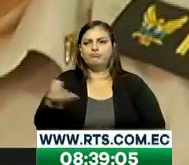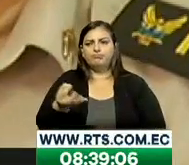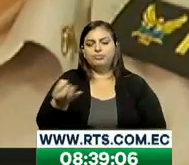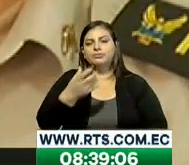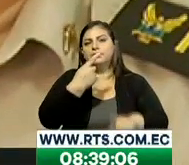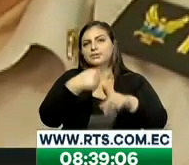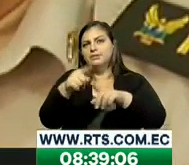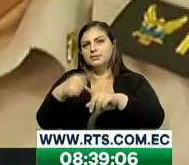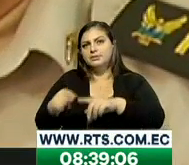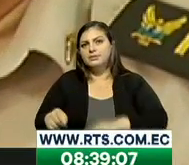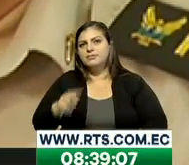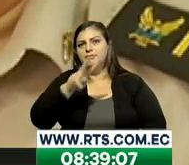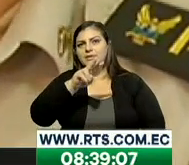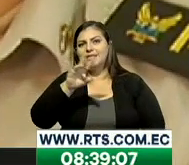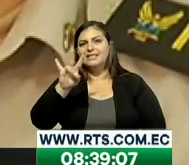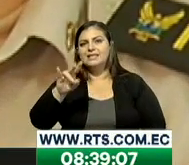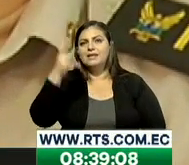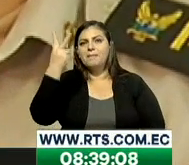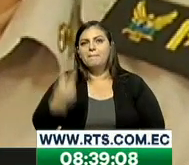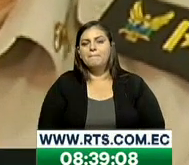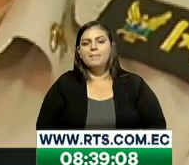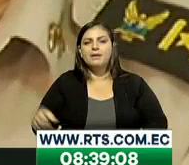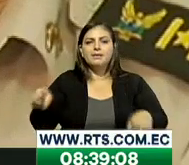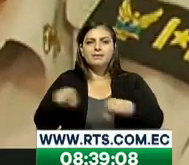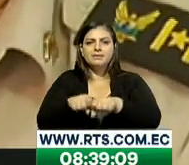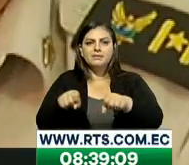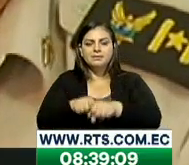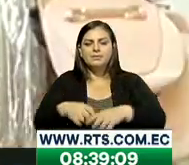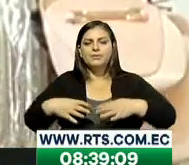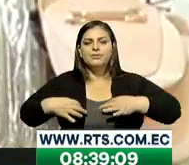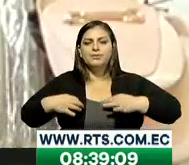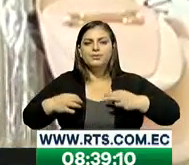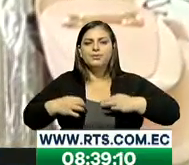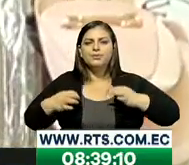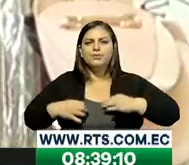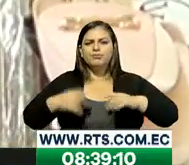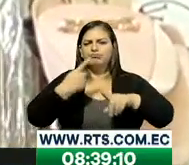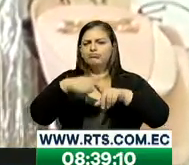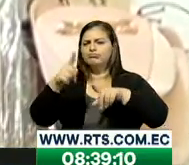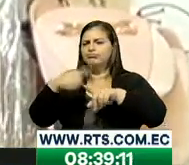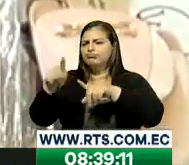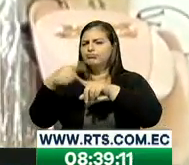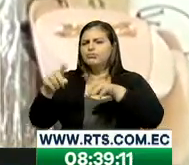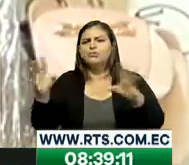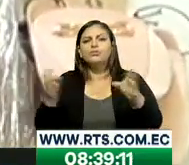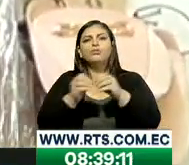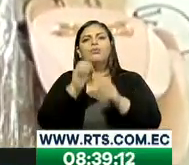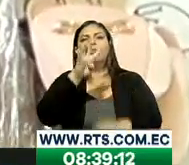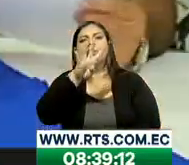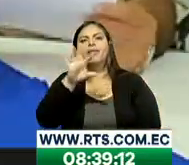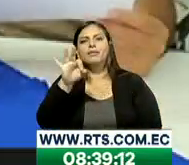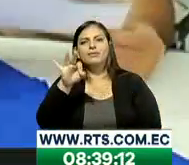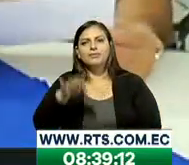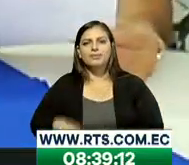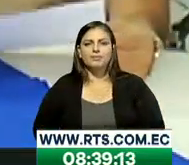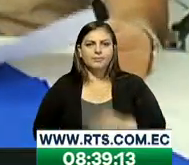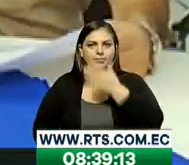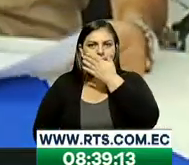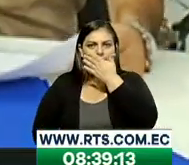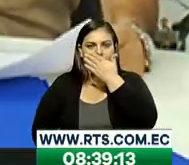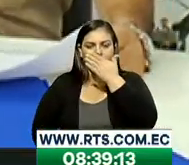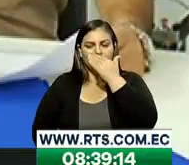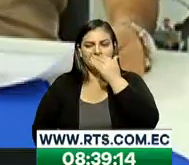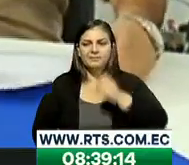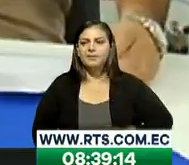de 27 pares de calzado y 49 prendas de vestir. En ese domicilio no se encontró las pertenencias robadas desde la